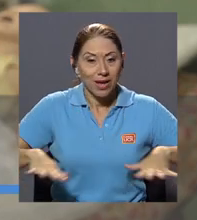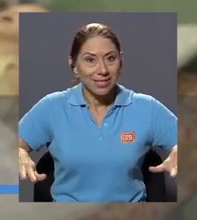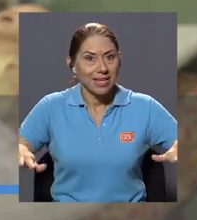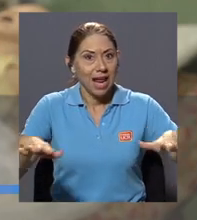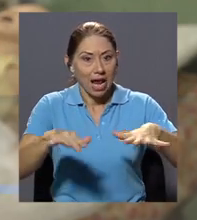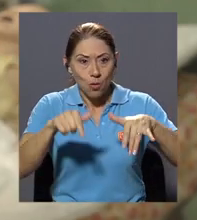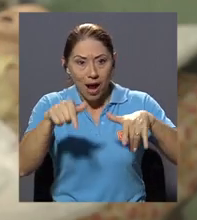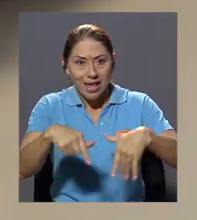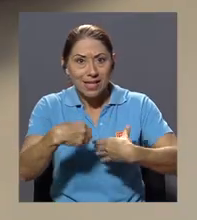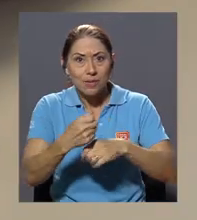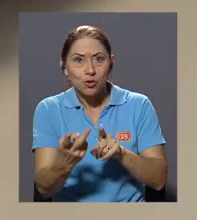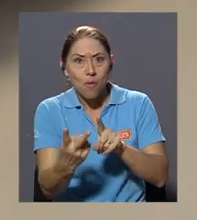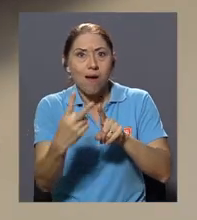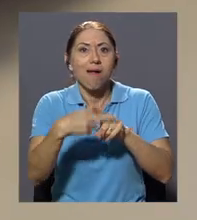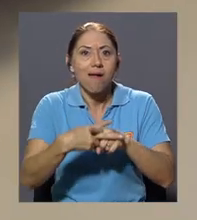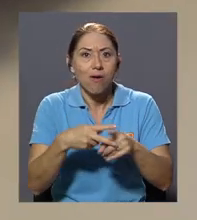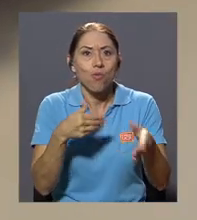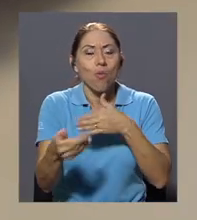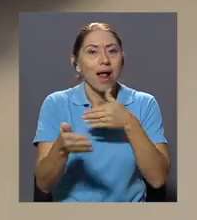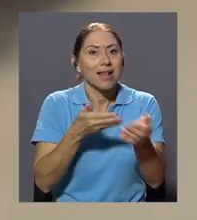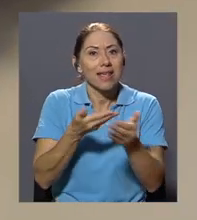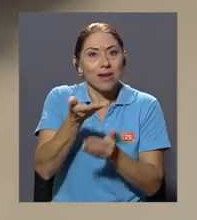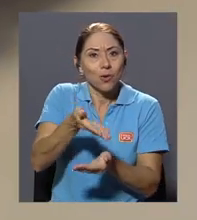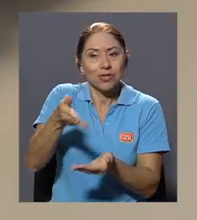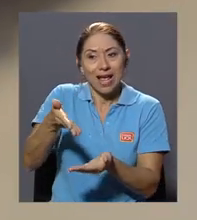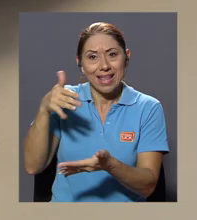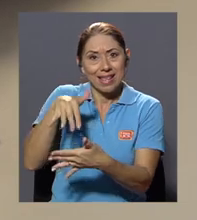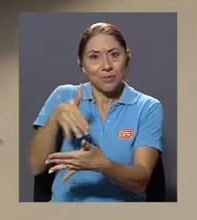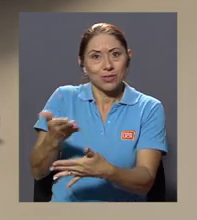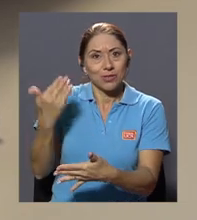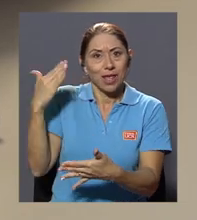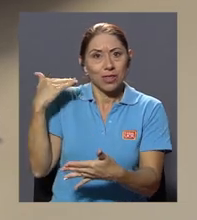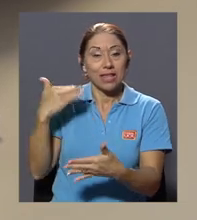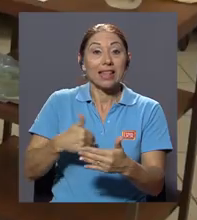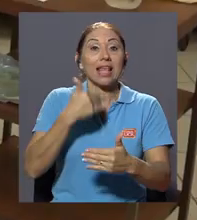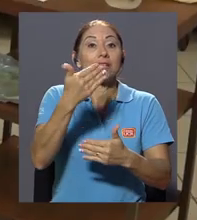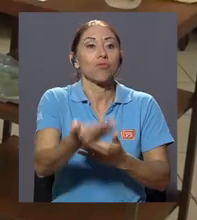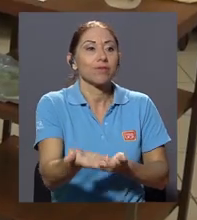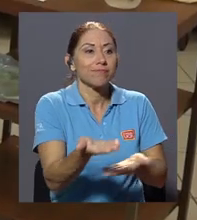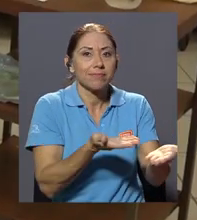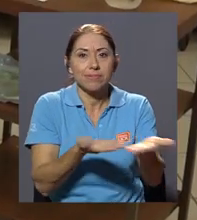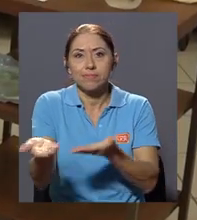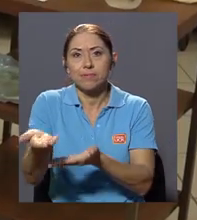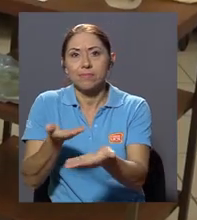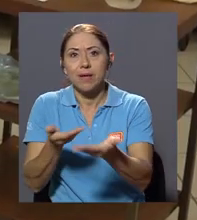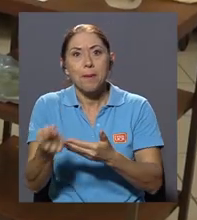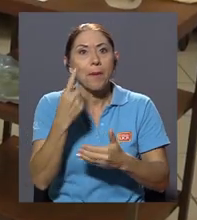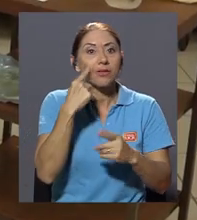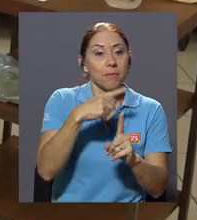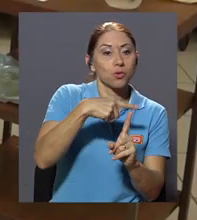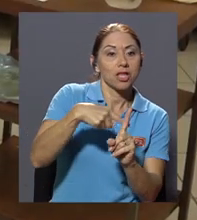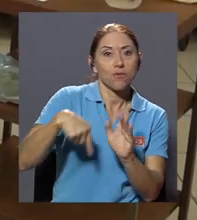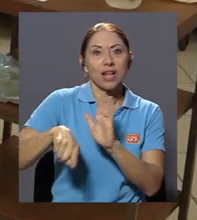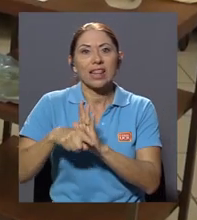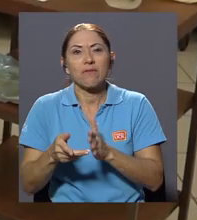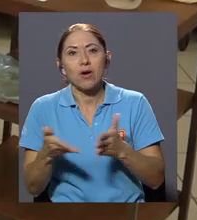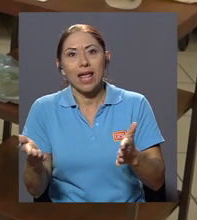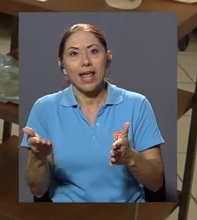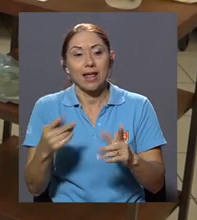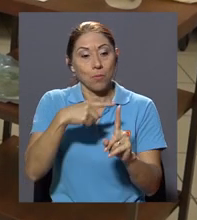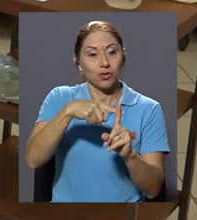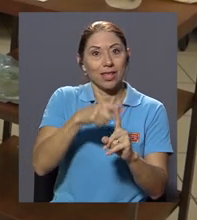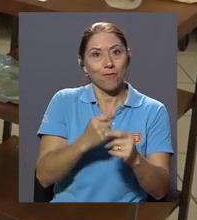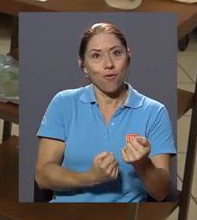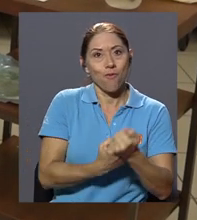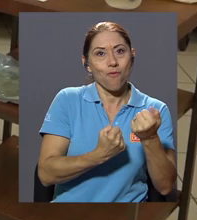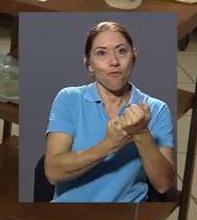procedimiento que hayamos visto. Entonces, en la retroalimentación vamos a ver qué puntos negativos y positivos tuvimos para reforzar los